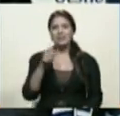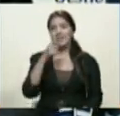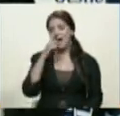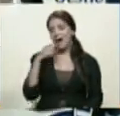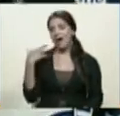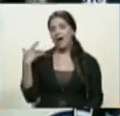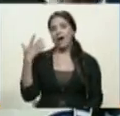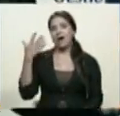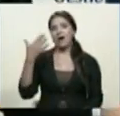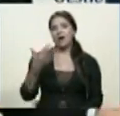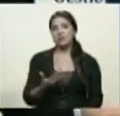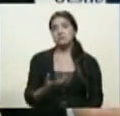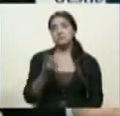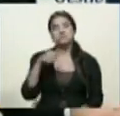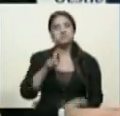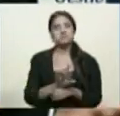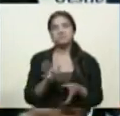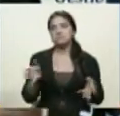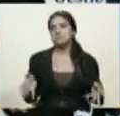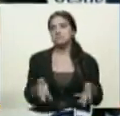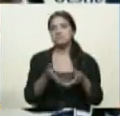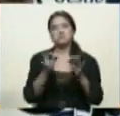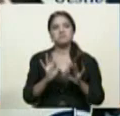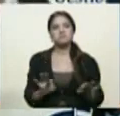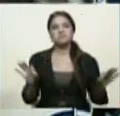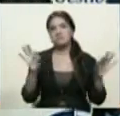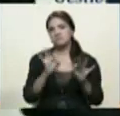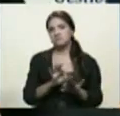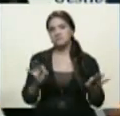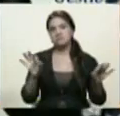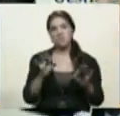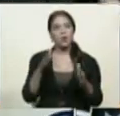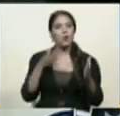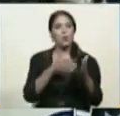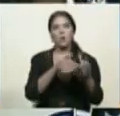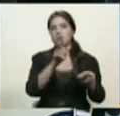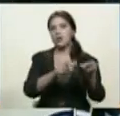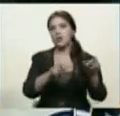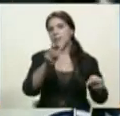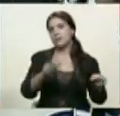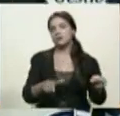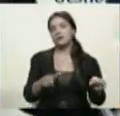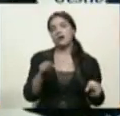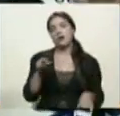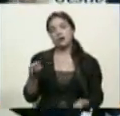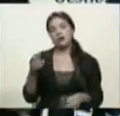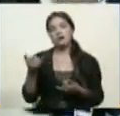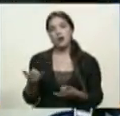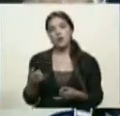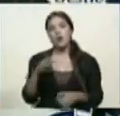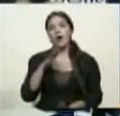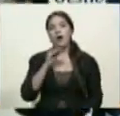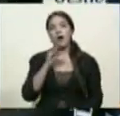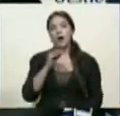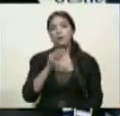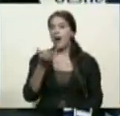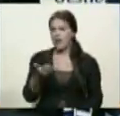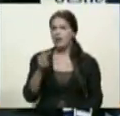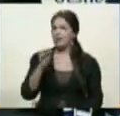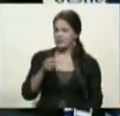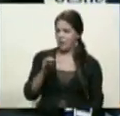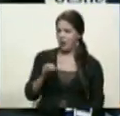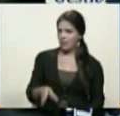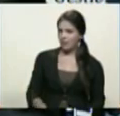no impulsó ninguna acción ni contra ninguno de los personales de las cuales ella ahora habla ahora si vas a